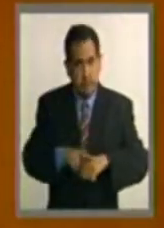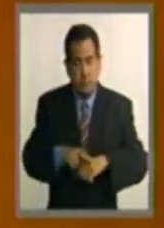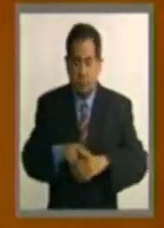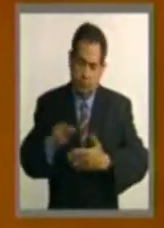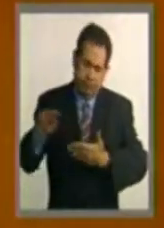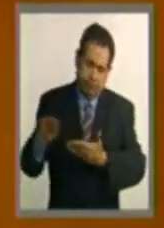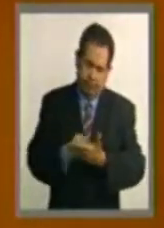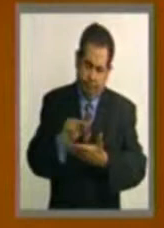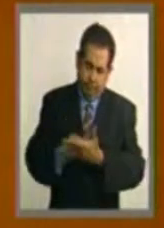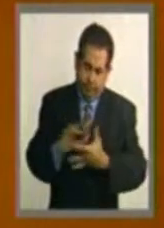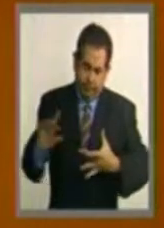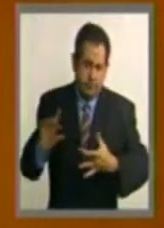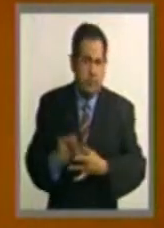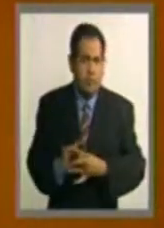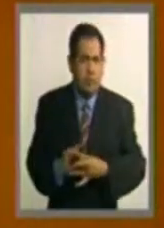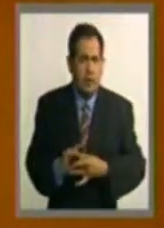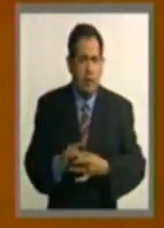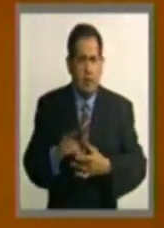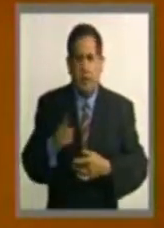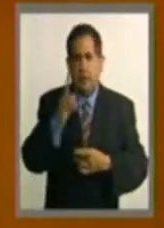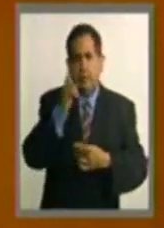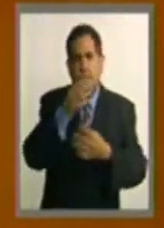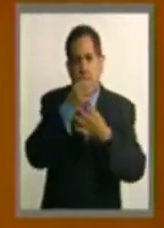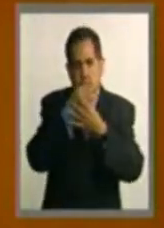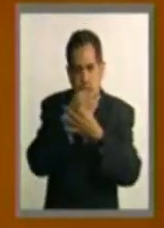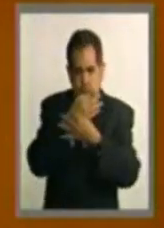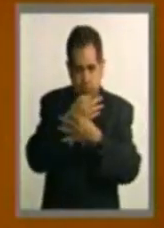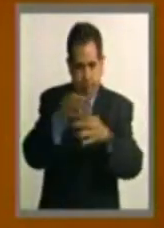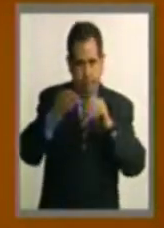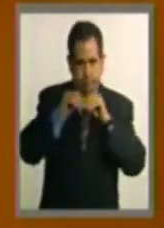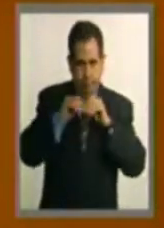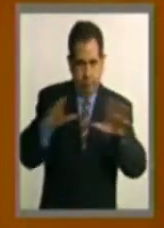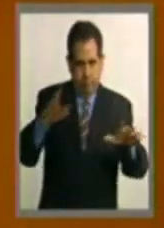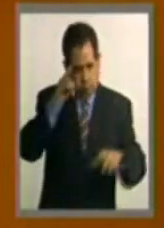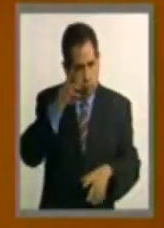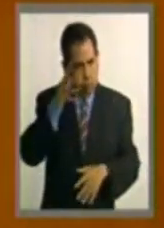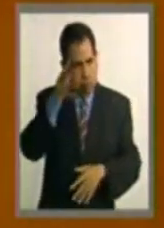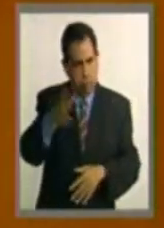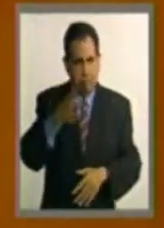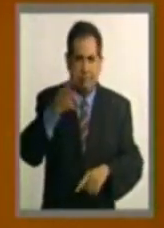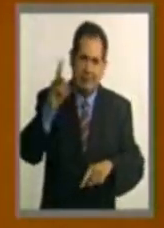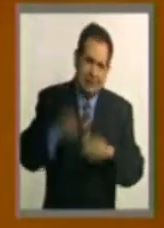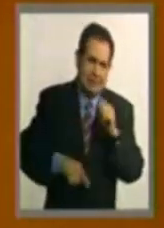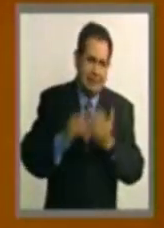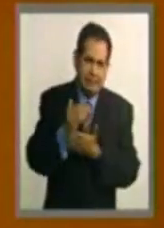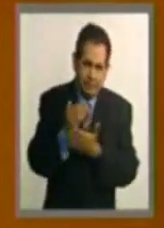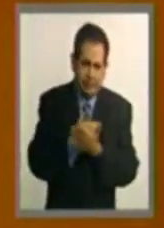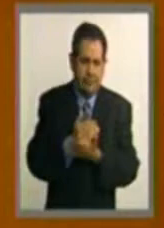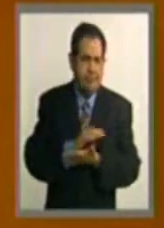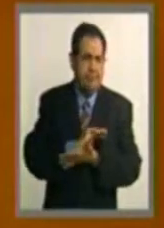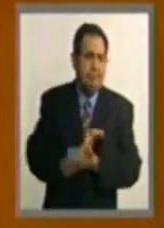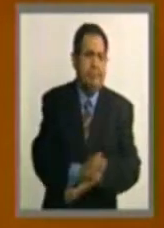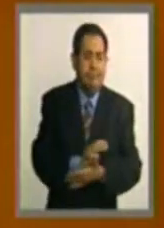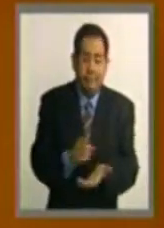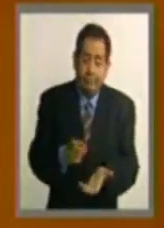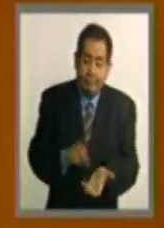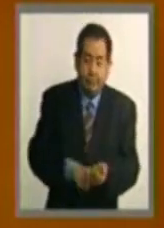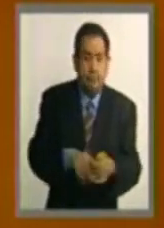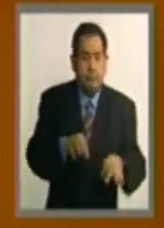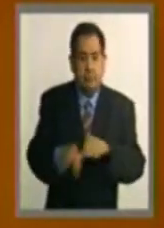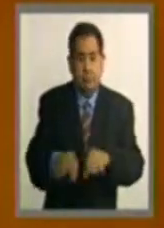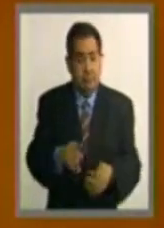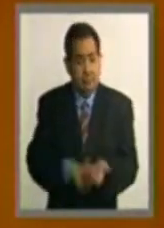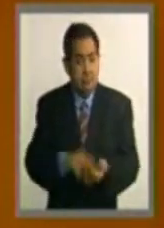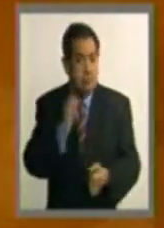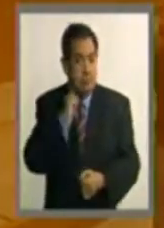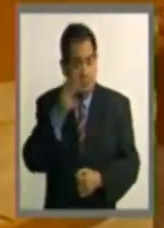firmará una declaratoria para la eliminación de la violencia laboral al interior del Senado de la